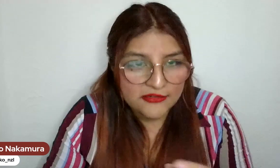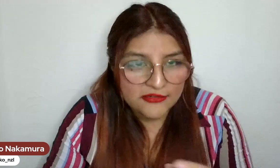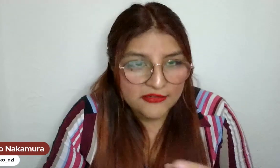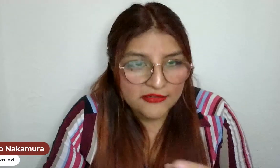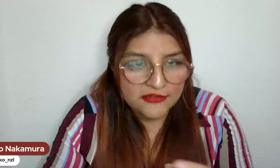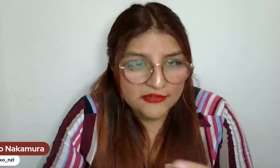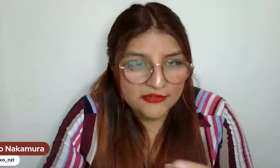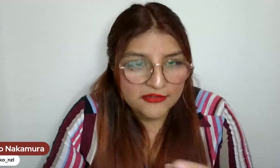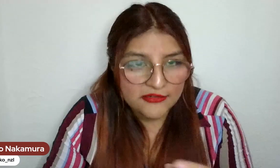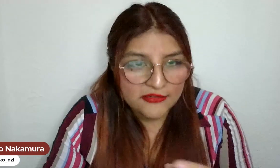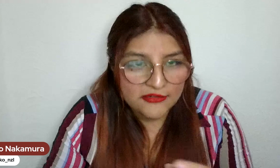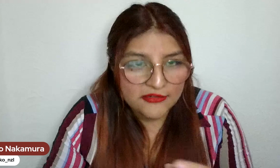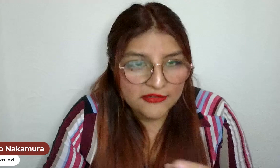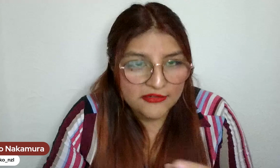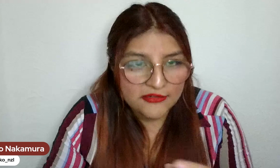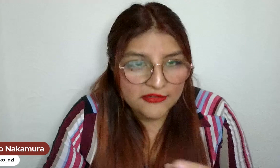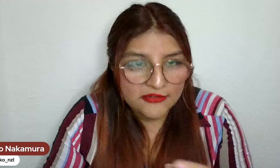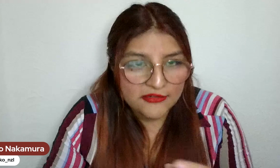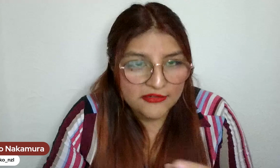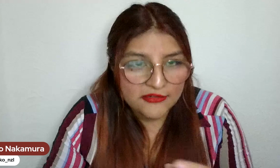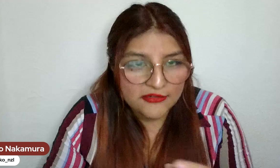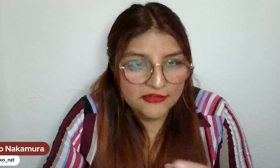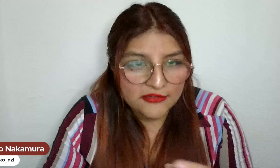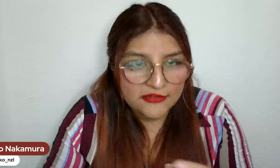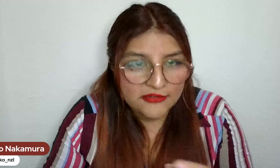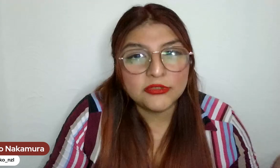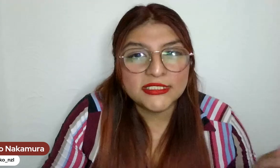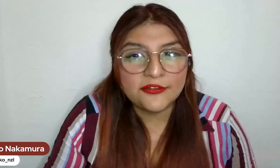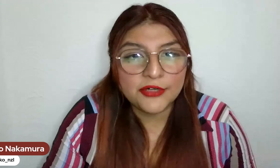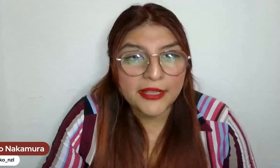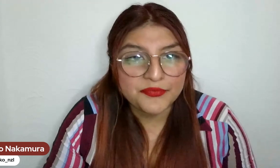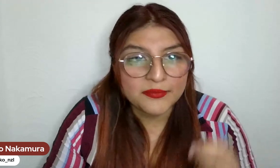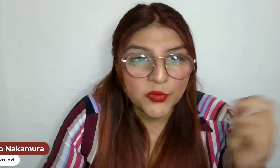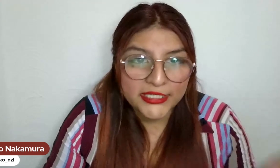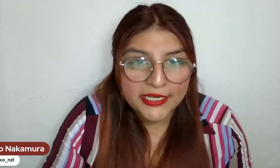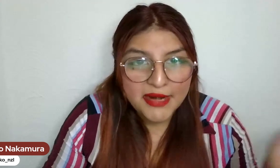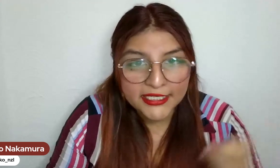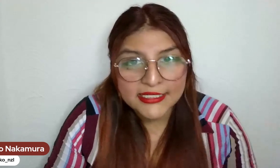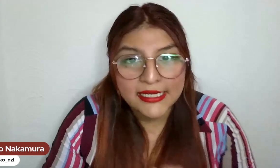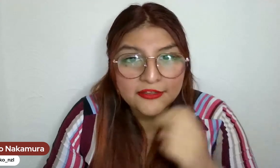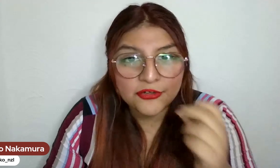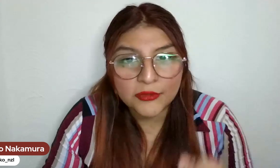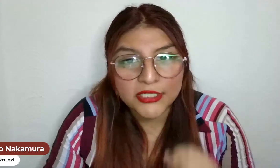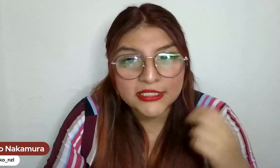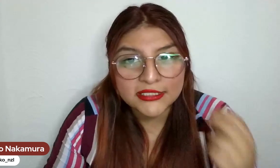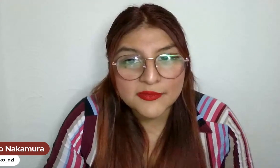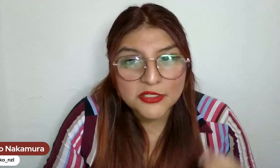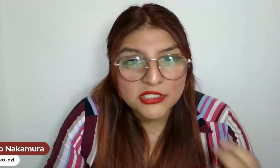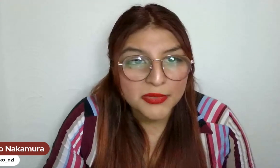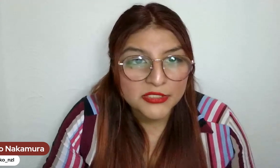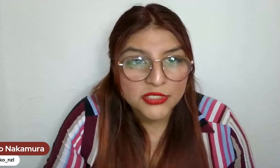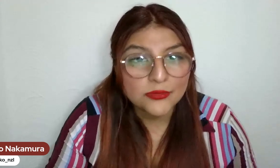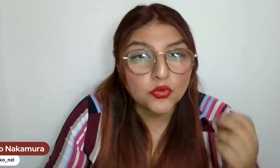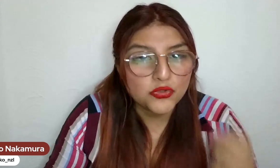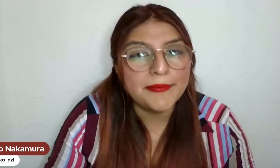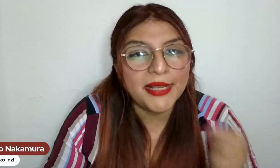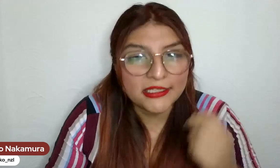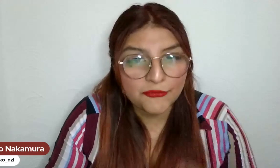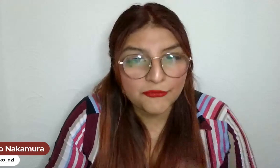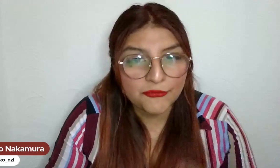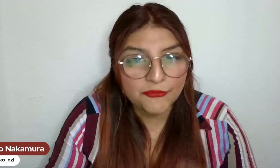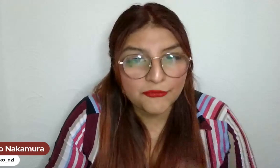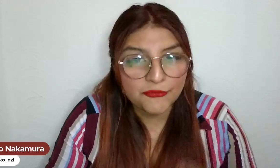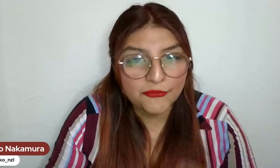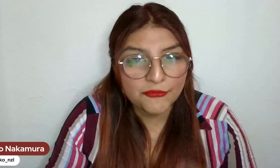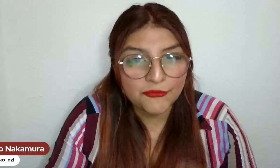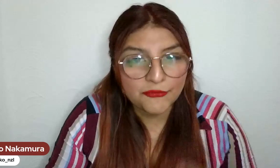y dicen no también lo ponen ahí sobre la mesa de acuerdo a la casa encuestadora buen día y Márquez alrededor de 43 millones de personas usan